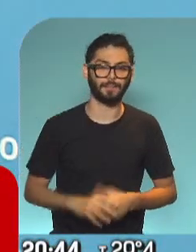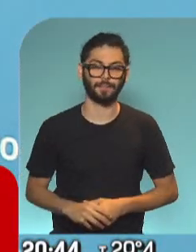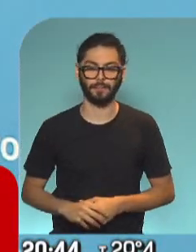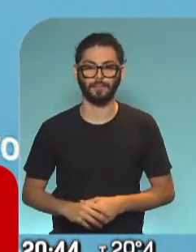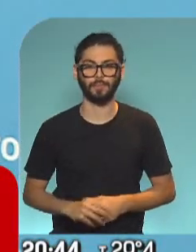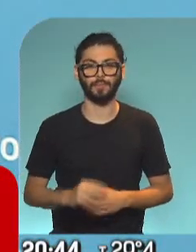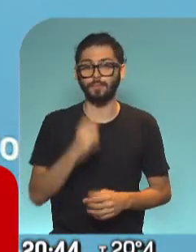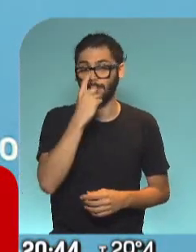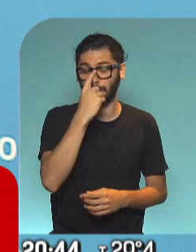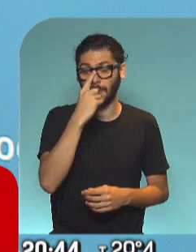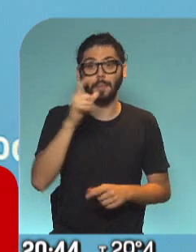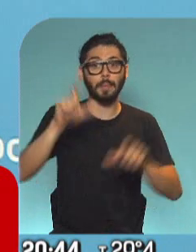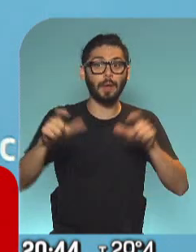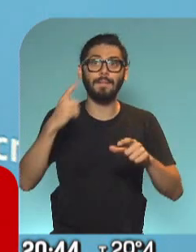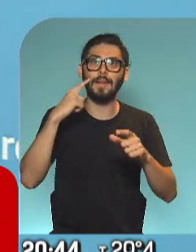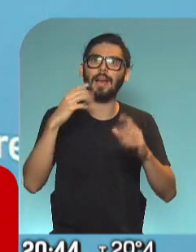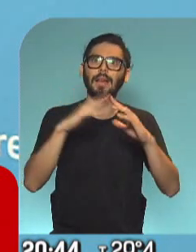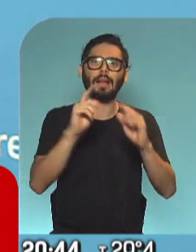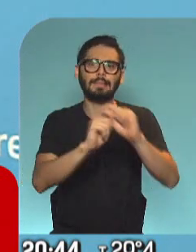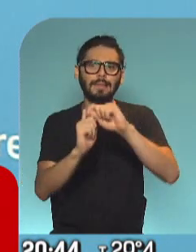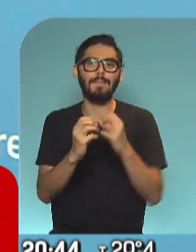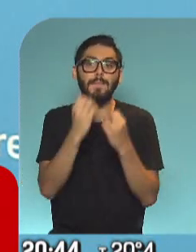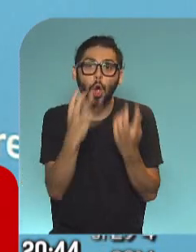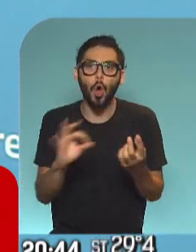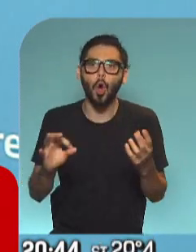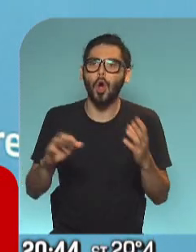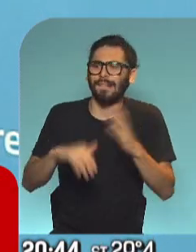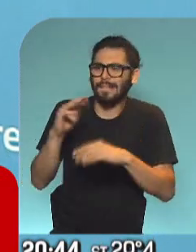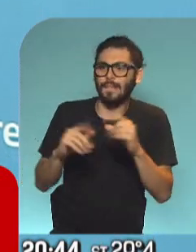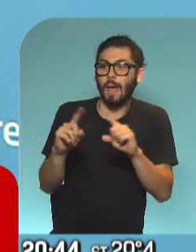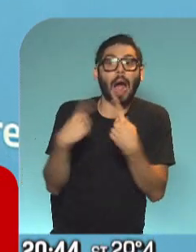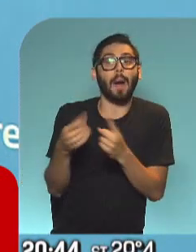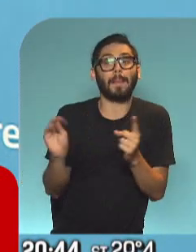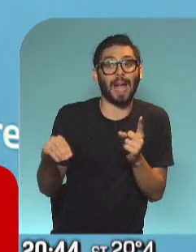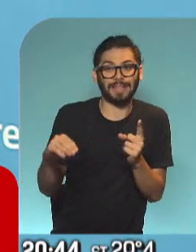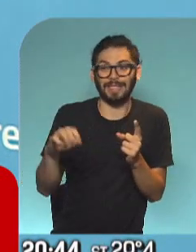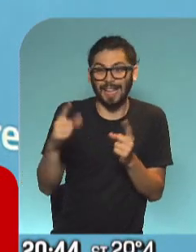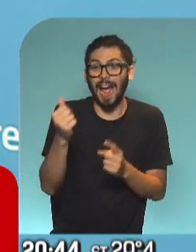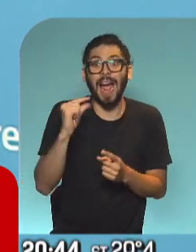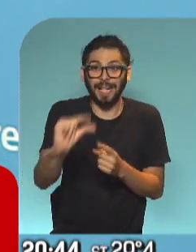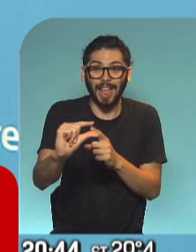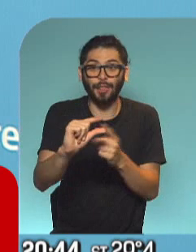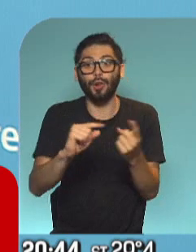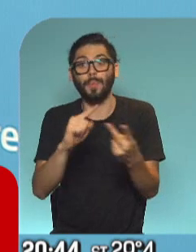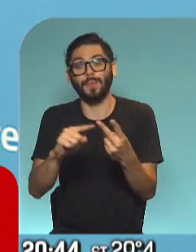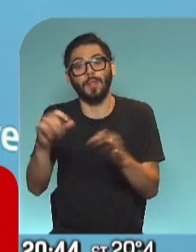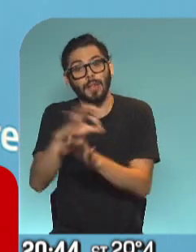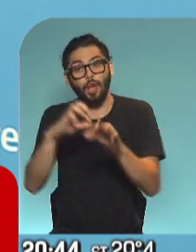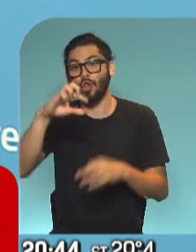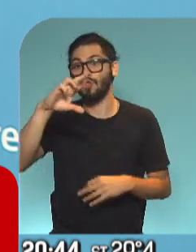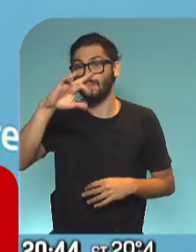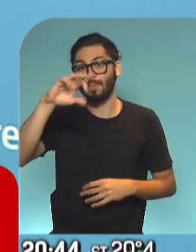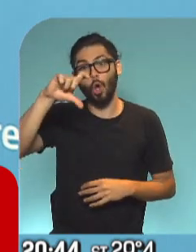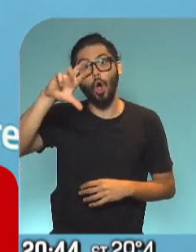poder imaginar tal vez hacer una pequeña ampliación. Este crédito y el Procrear tiene que ver con eso, con proponernos proyectos